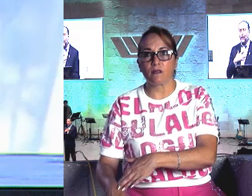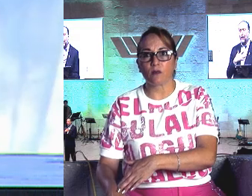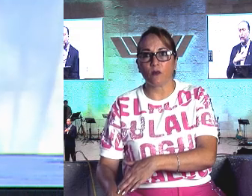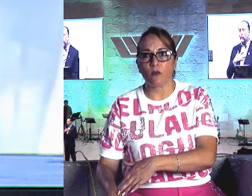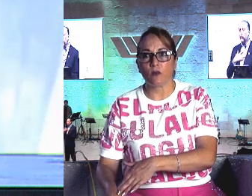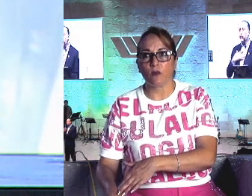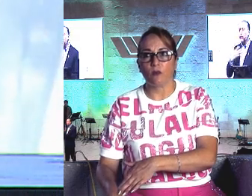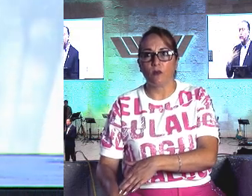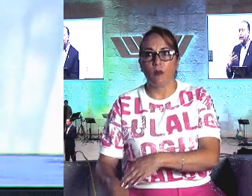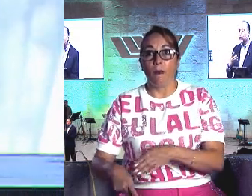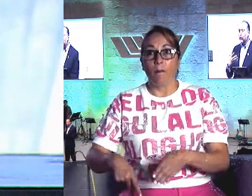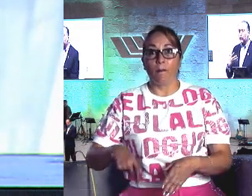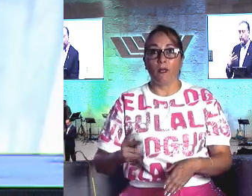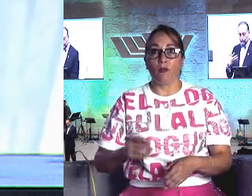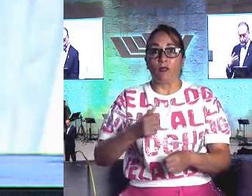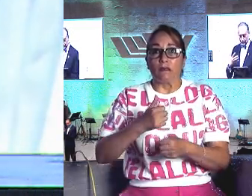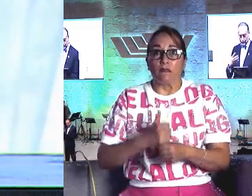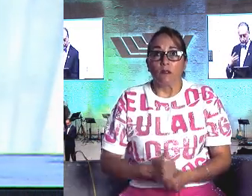el sufrimiento